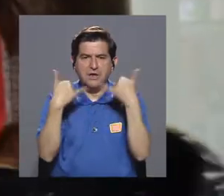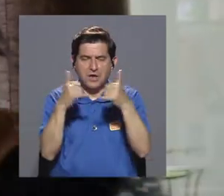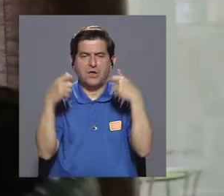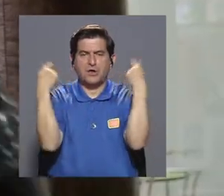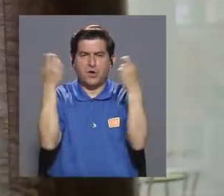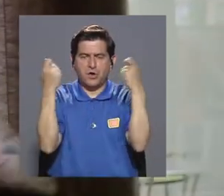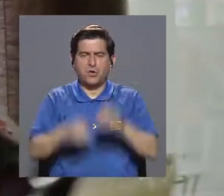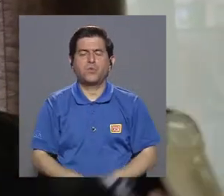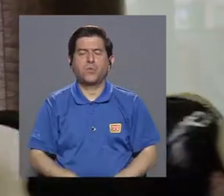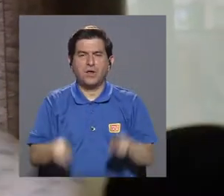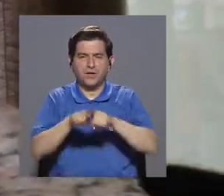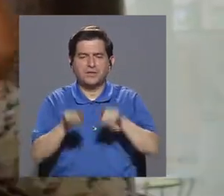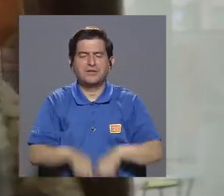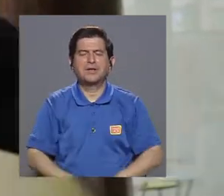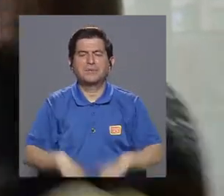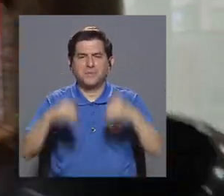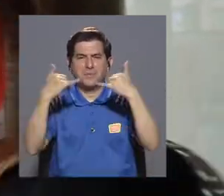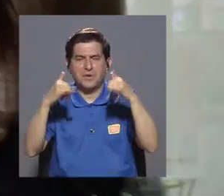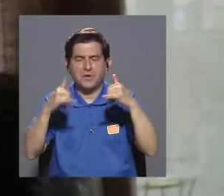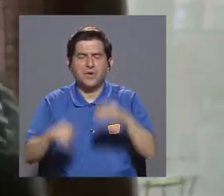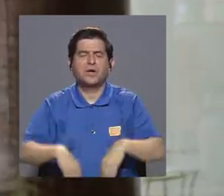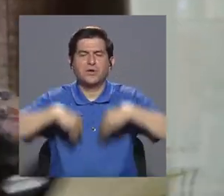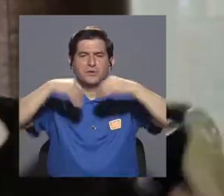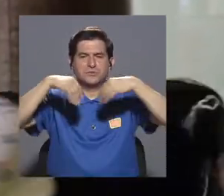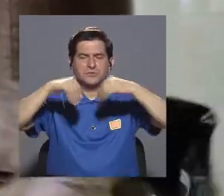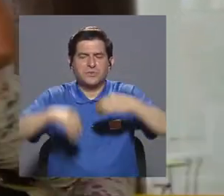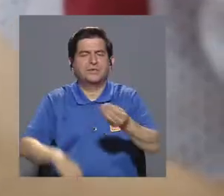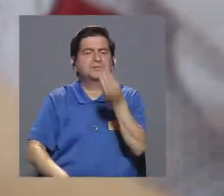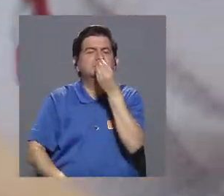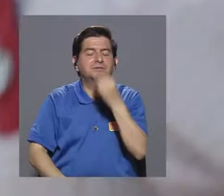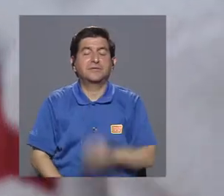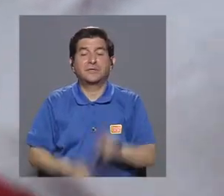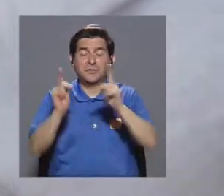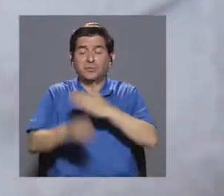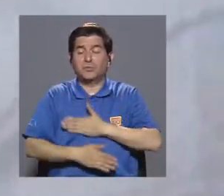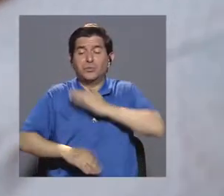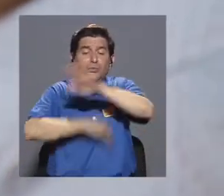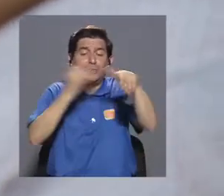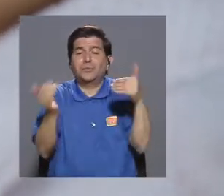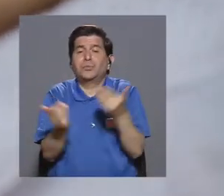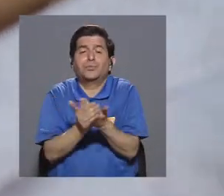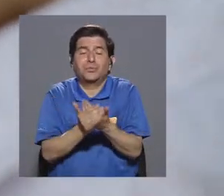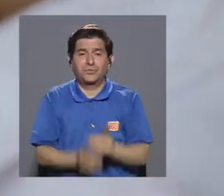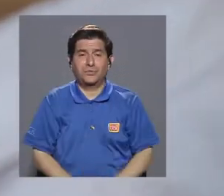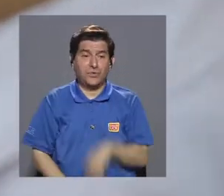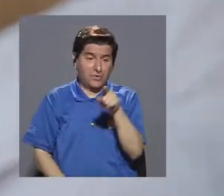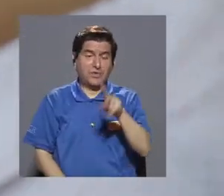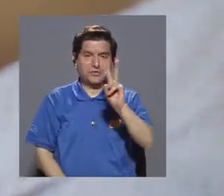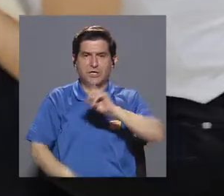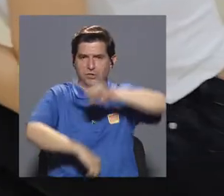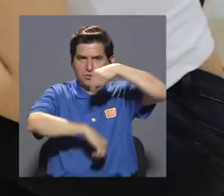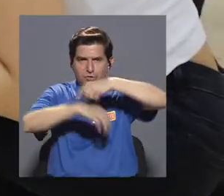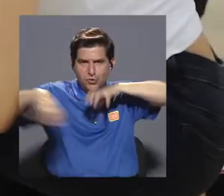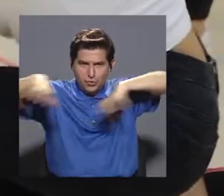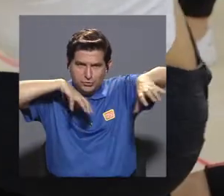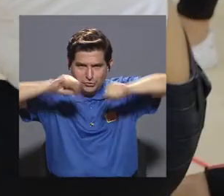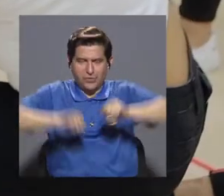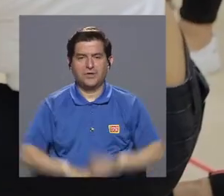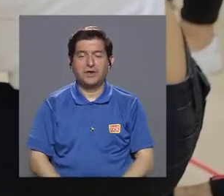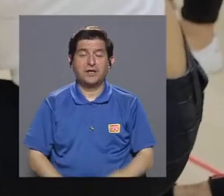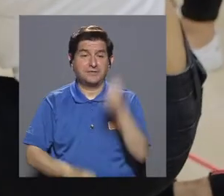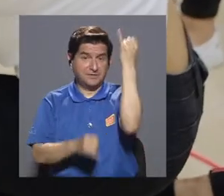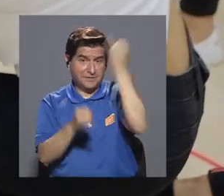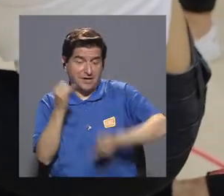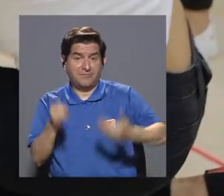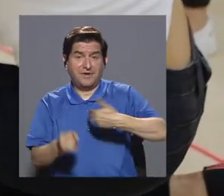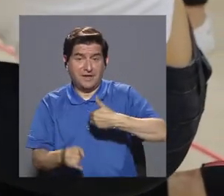de feria, carruseles y ventas de comidas para que las personas disfruten de todo eso durante esas dos horas de la actividad, y para